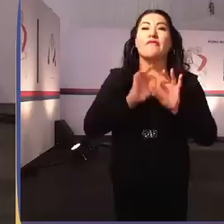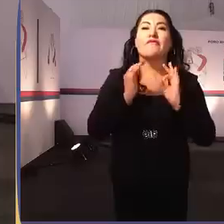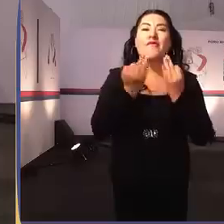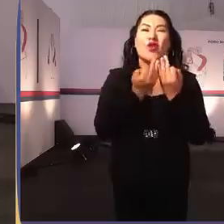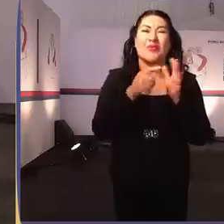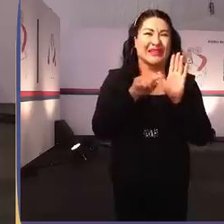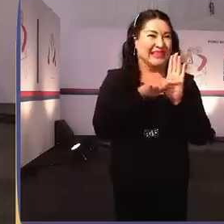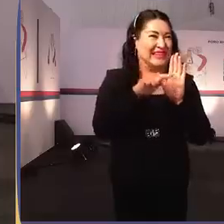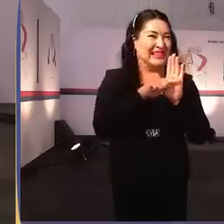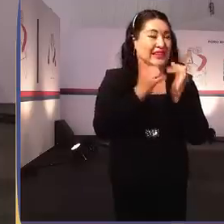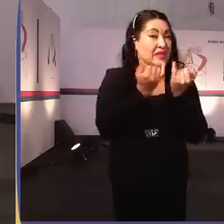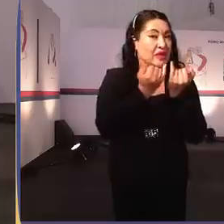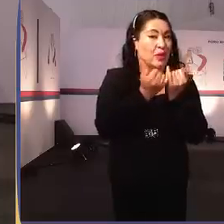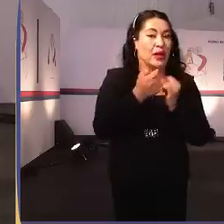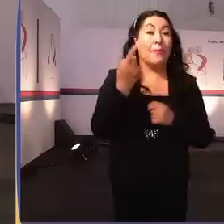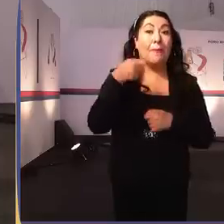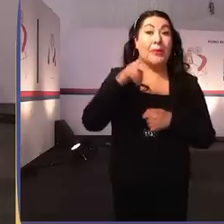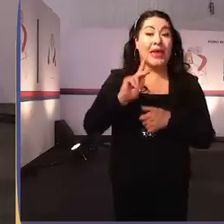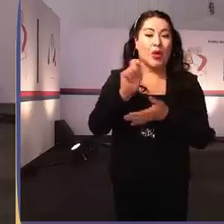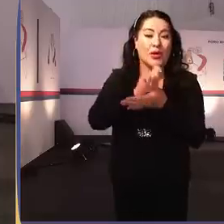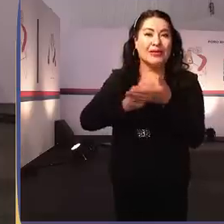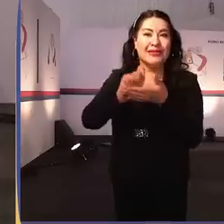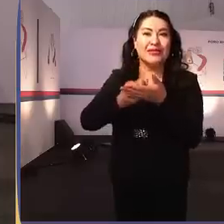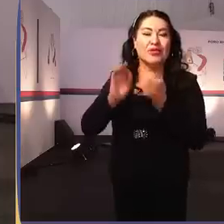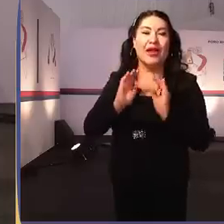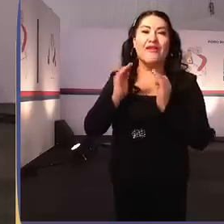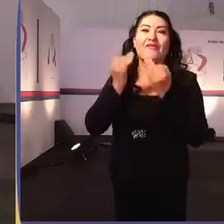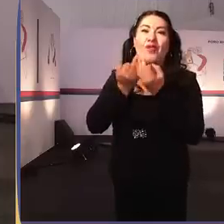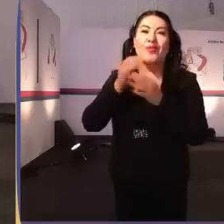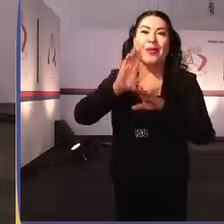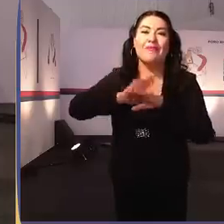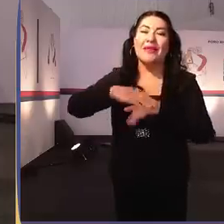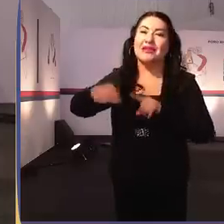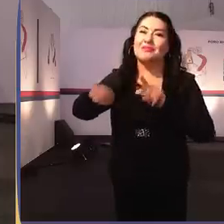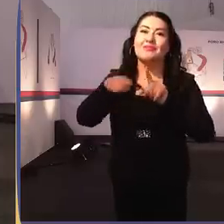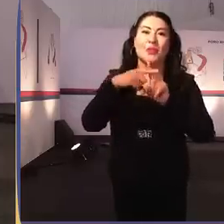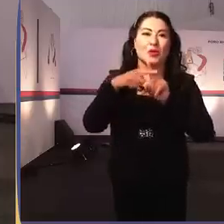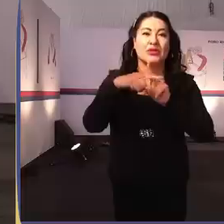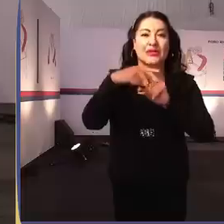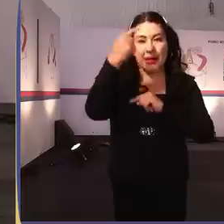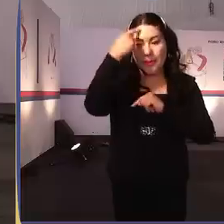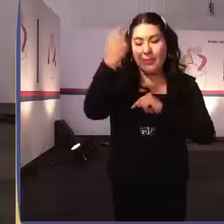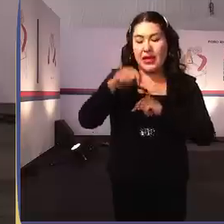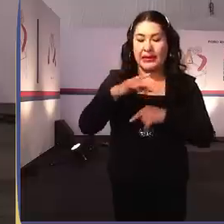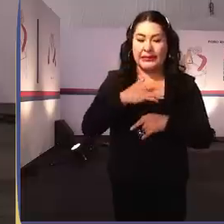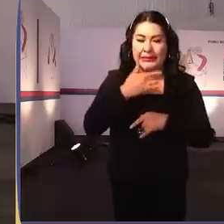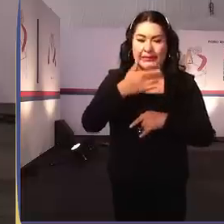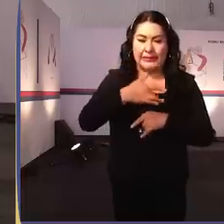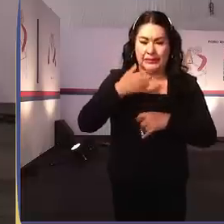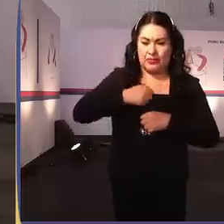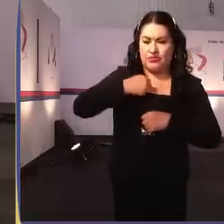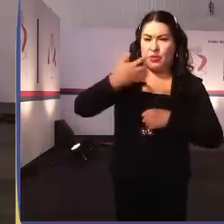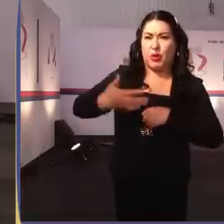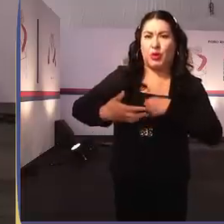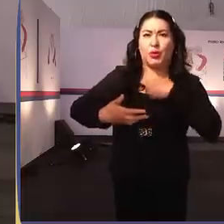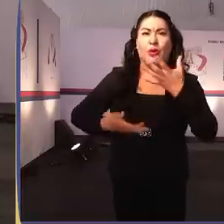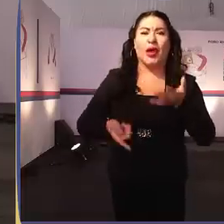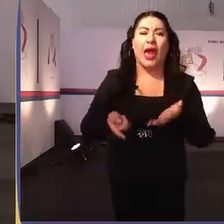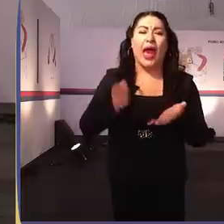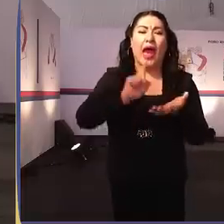negativas y pienso que la escritura es una de las formas más positivas de desahogarse, de limpiar el